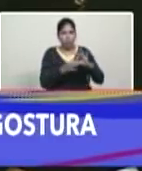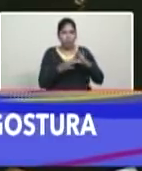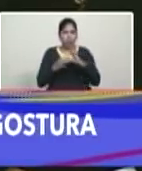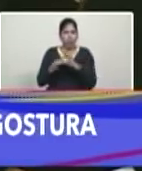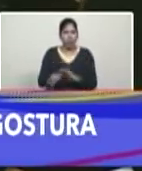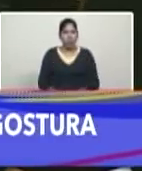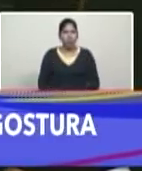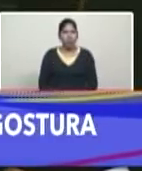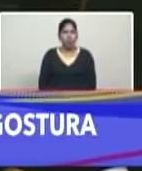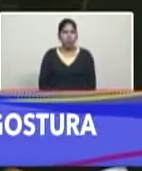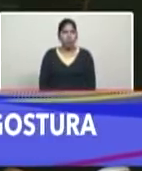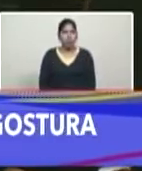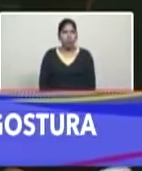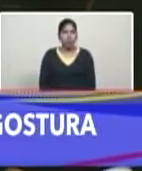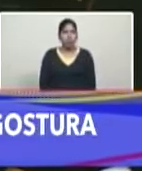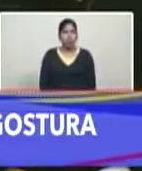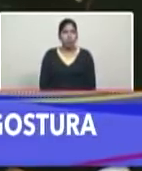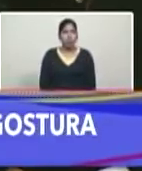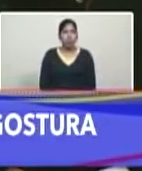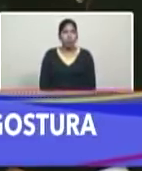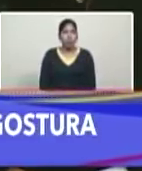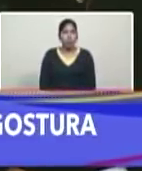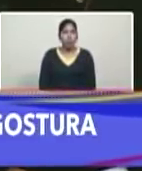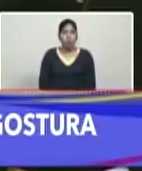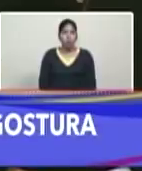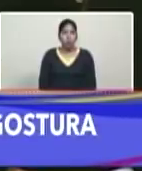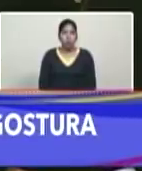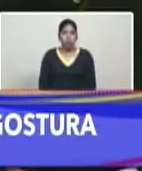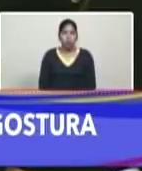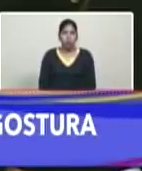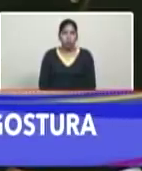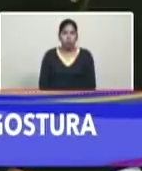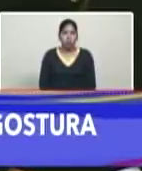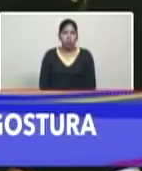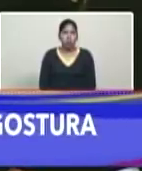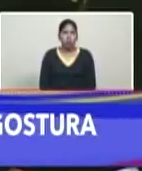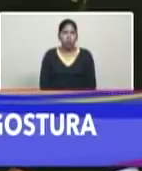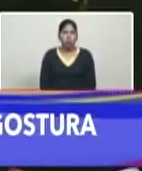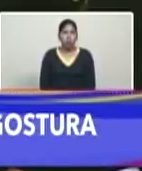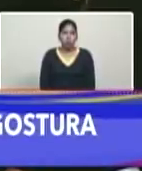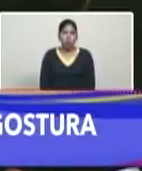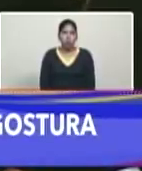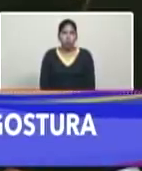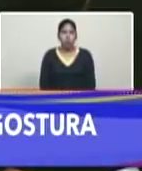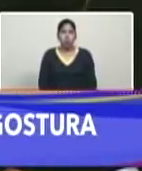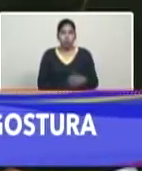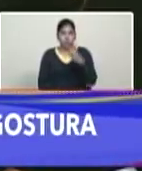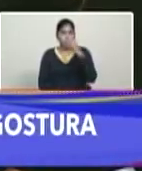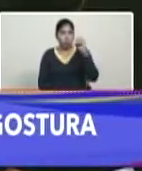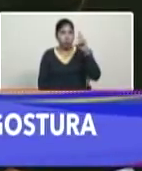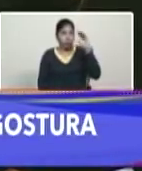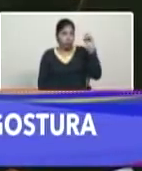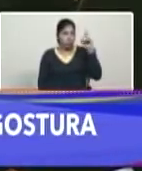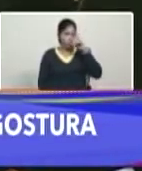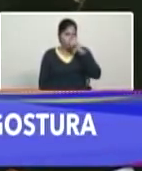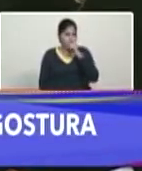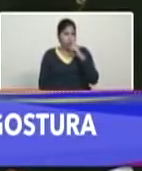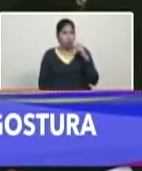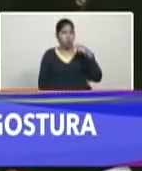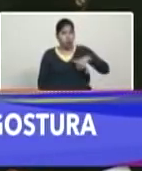cívico-militar. Pudiéramos decir que Bolívar, hace 200 años, en esta casa,